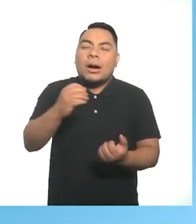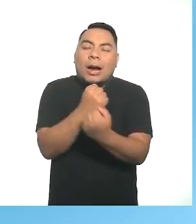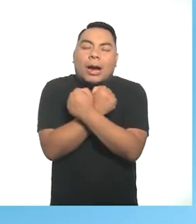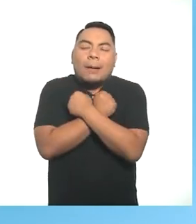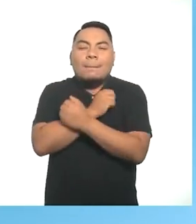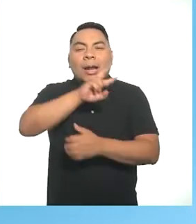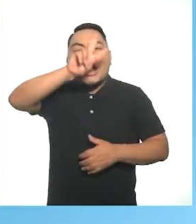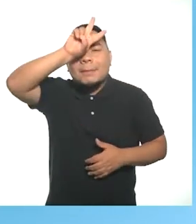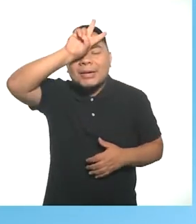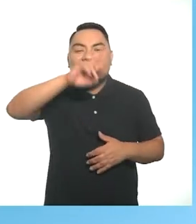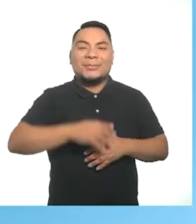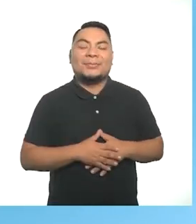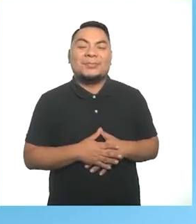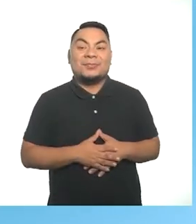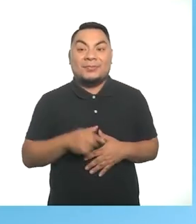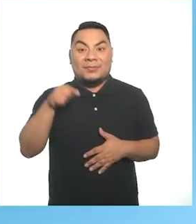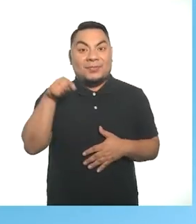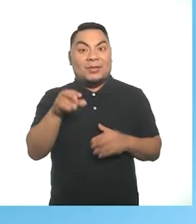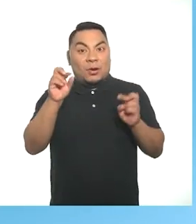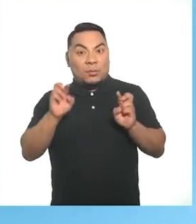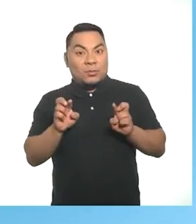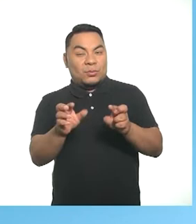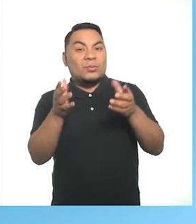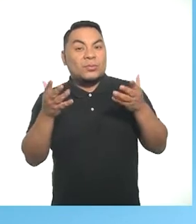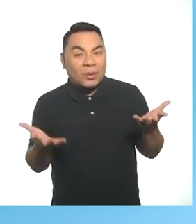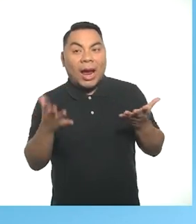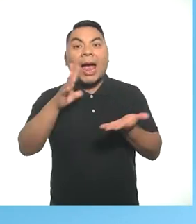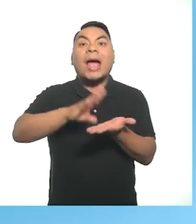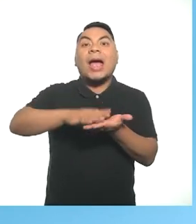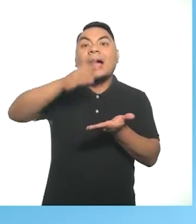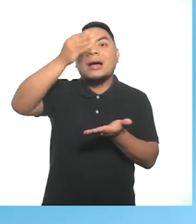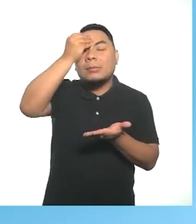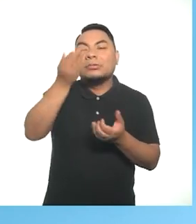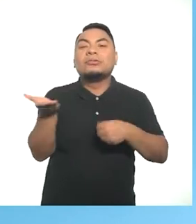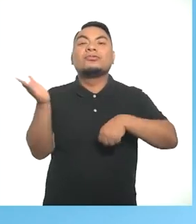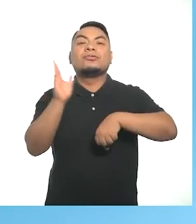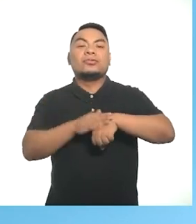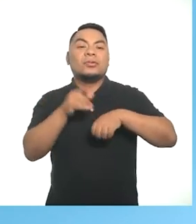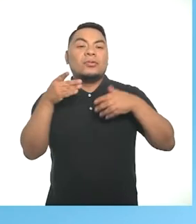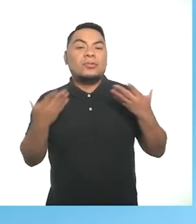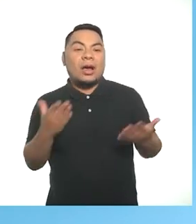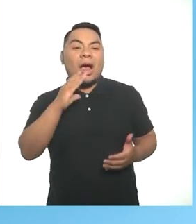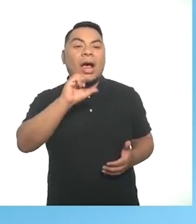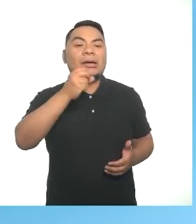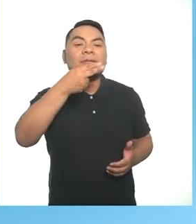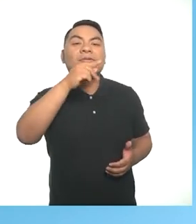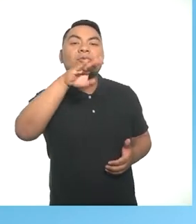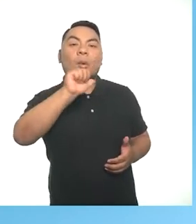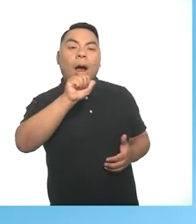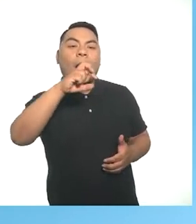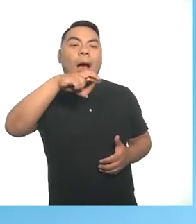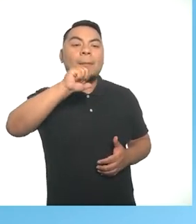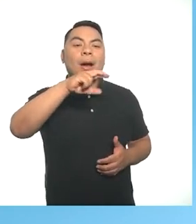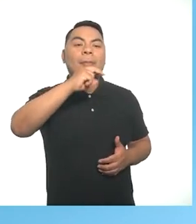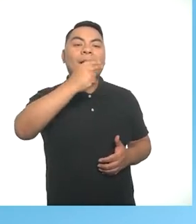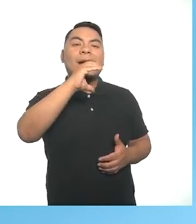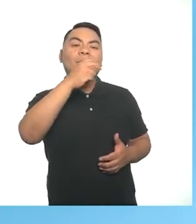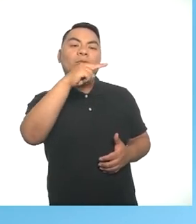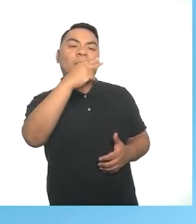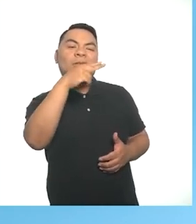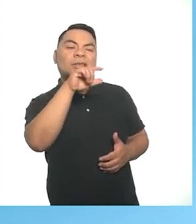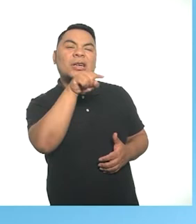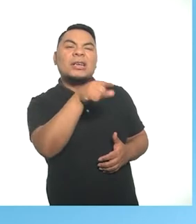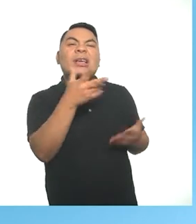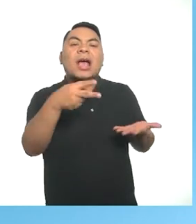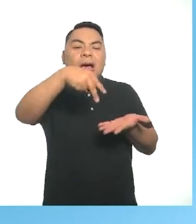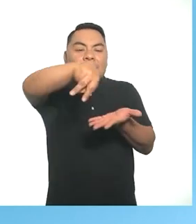nuestro querido Perú. En esta oportunidad, aprenderemos sobre la cachua de Pampa Cancha, que es una